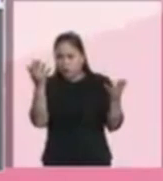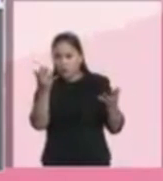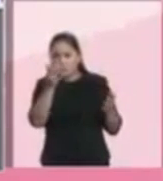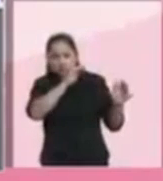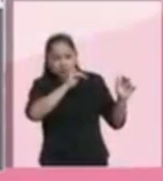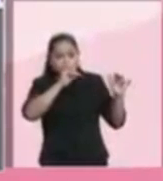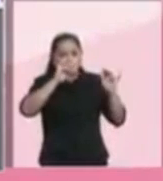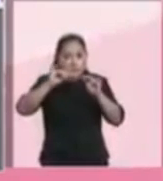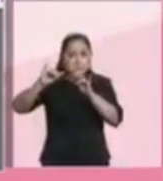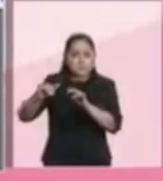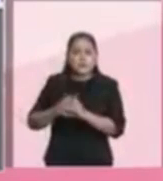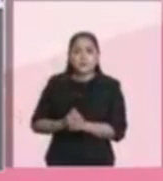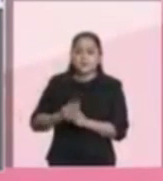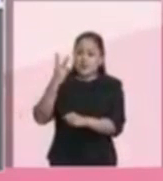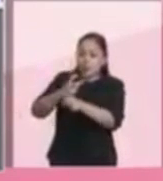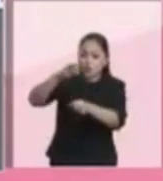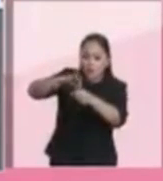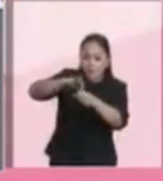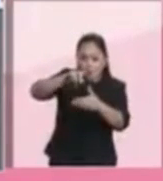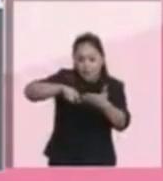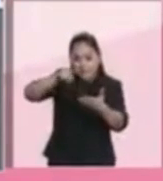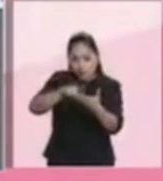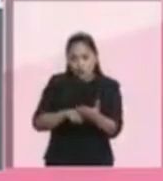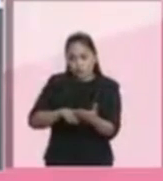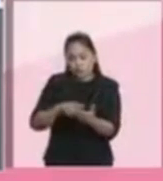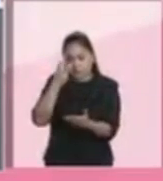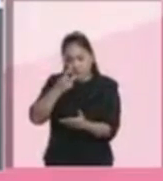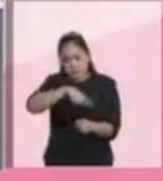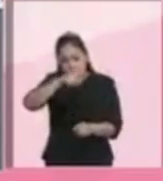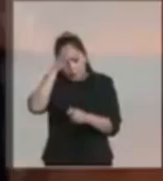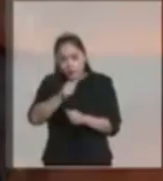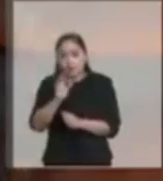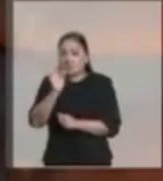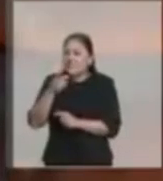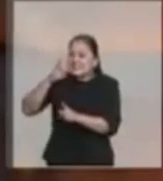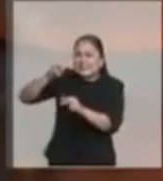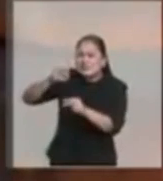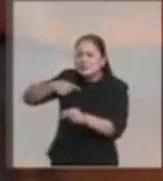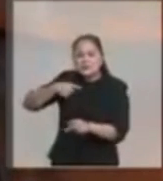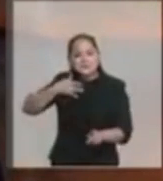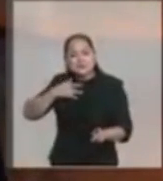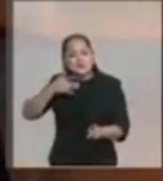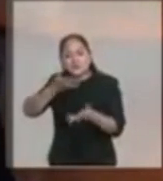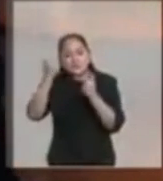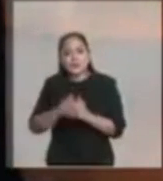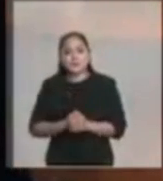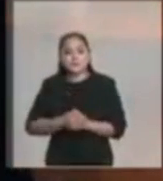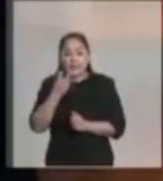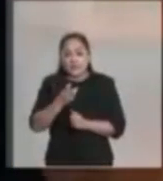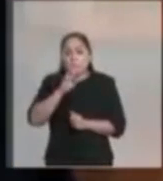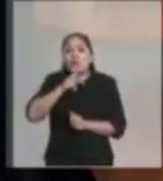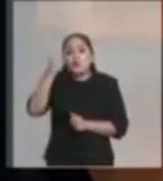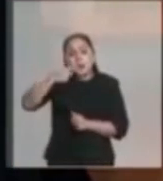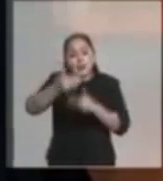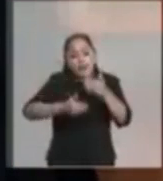sí. Si estamos de acuerdo en la segunda vuelta, eso va a facilitar, no sé quién se haya opuesto, pero eso facilitará para que México avance de una